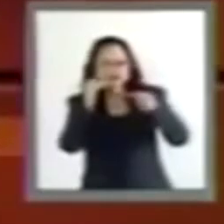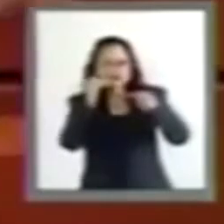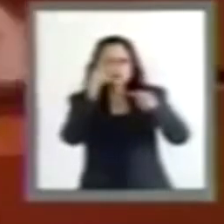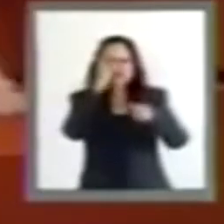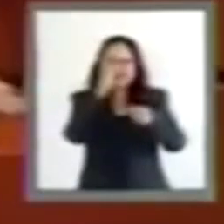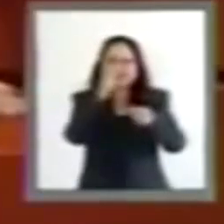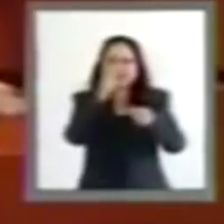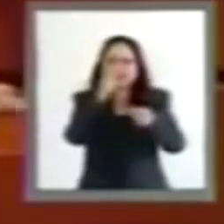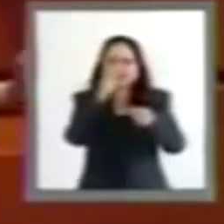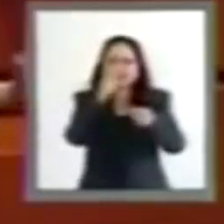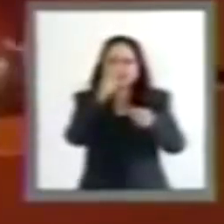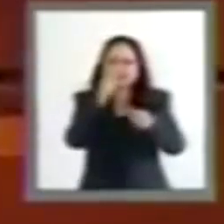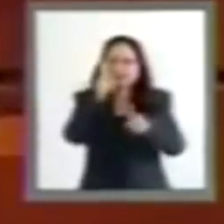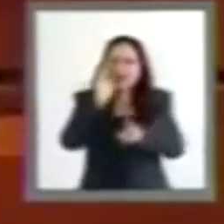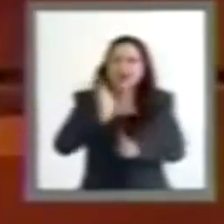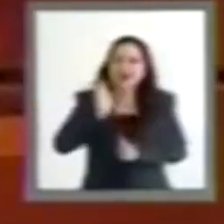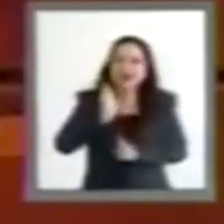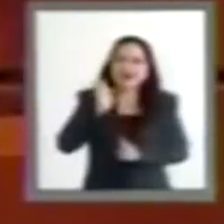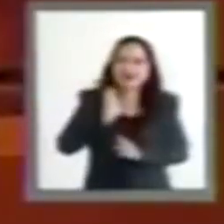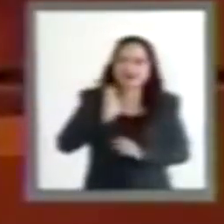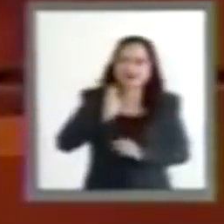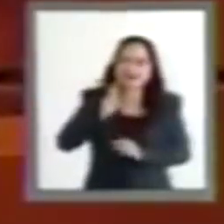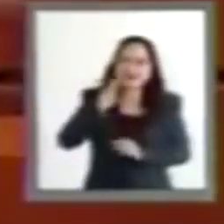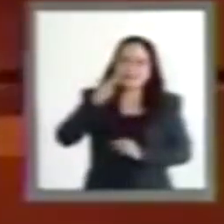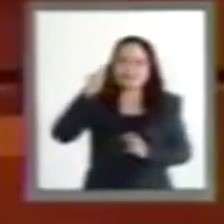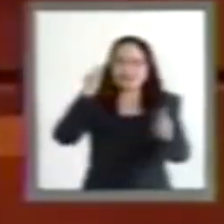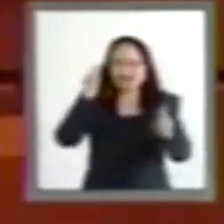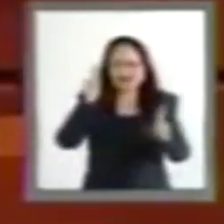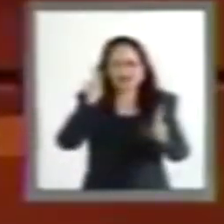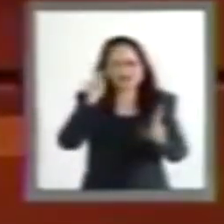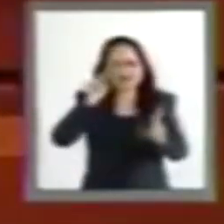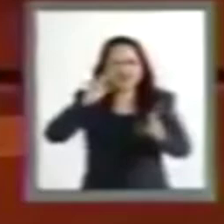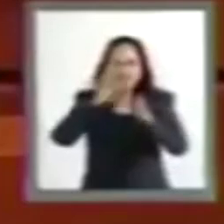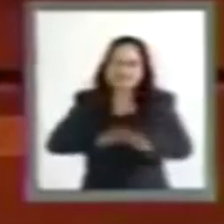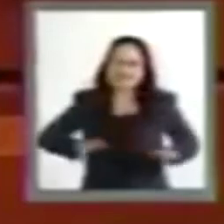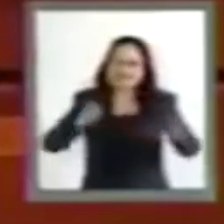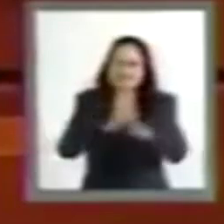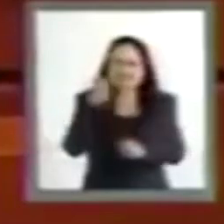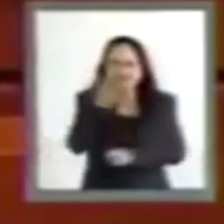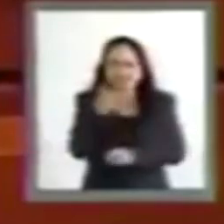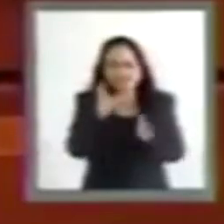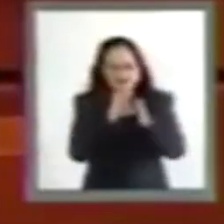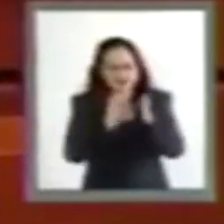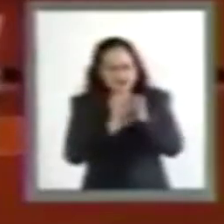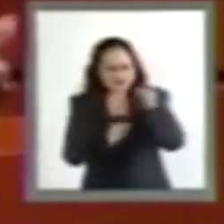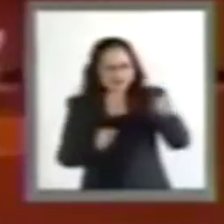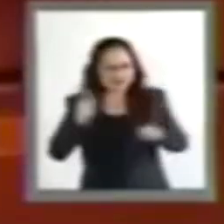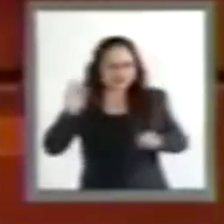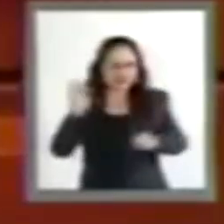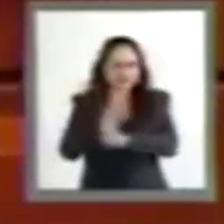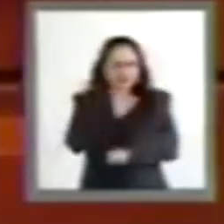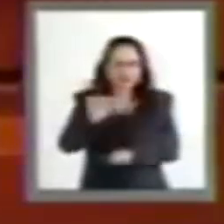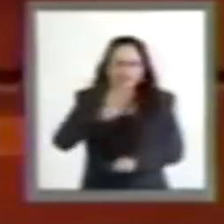padecen pendejez esférica. La Constitución protege al